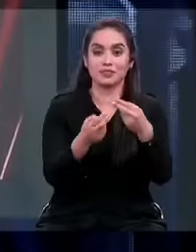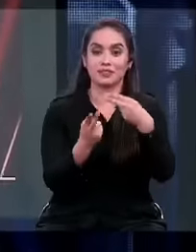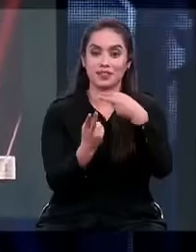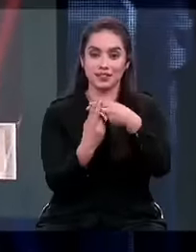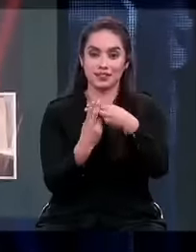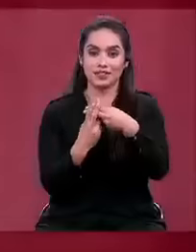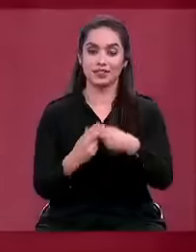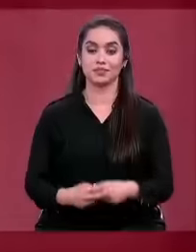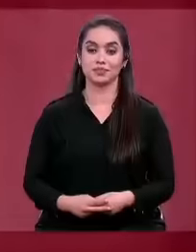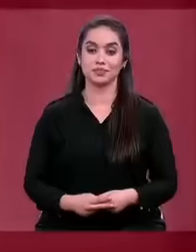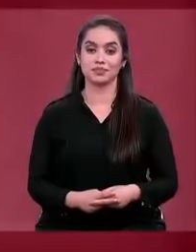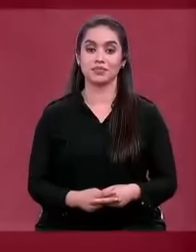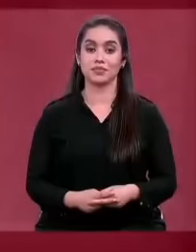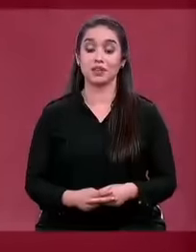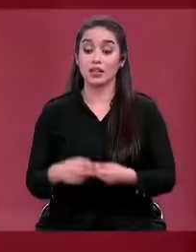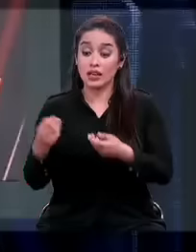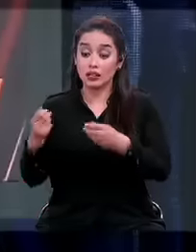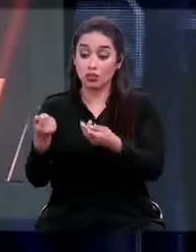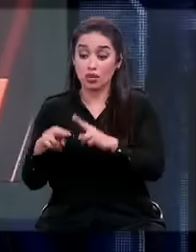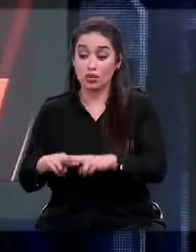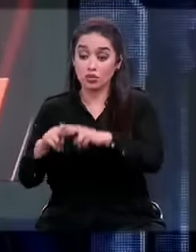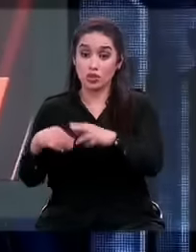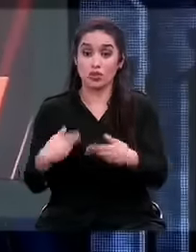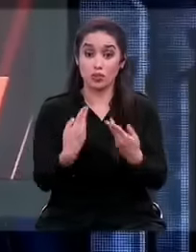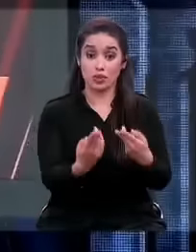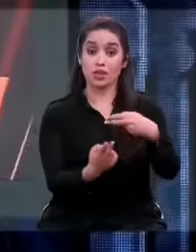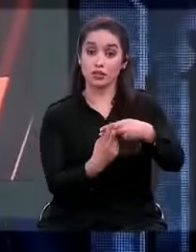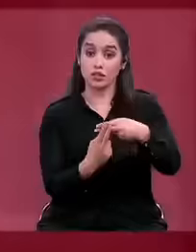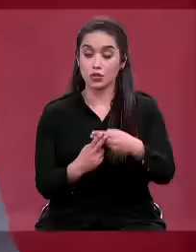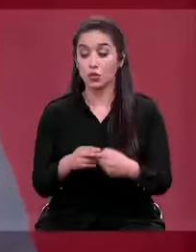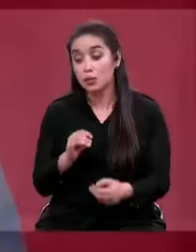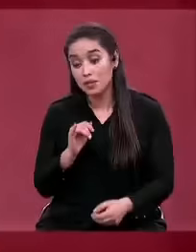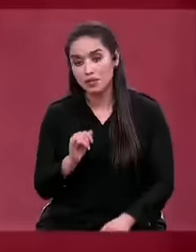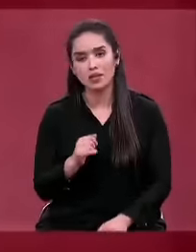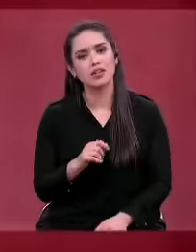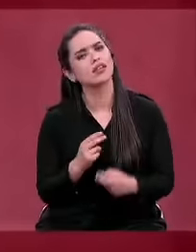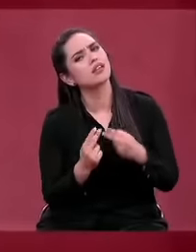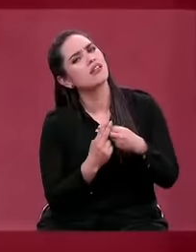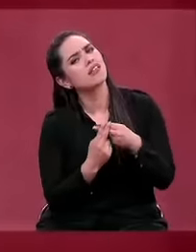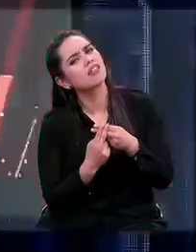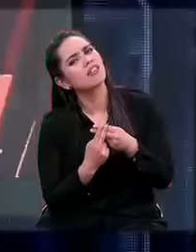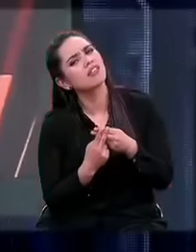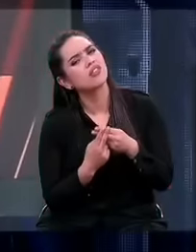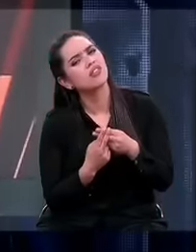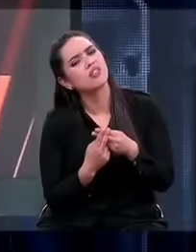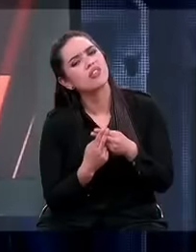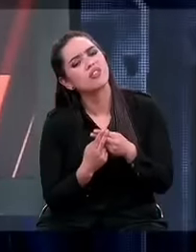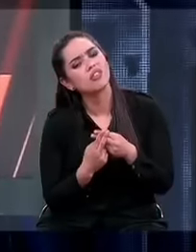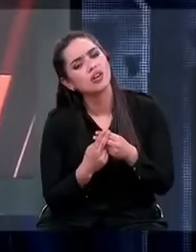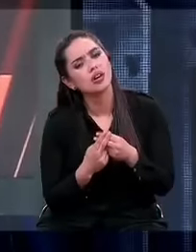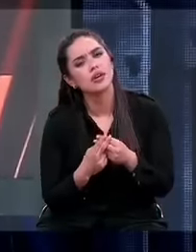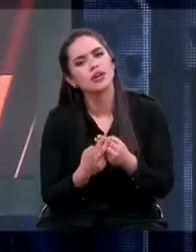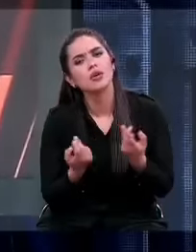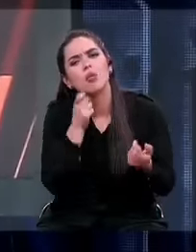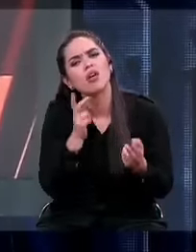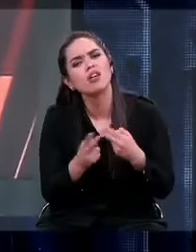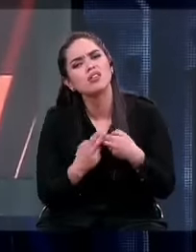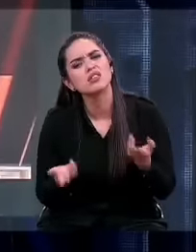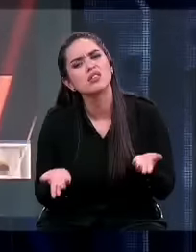chanchito? ¿Y vas a poder donar el dinero para la Teletón? Sí, po. ¿La Teletón? Sí. ¿Qué